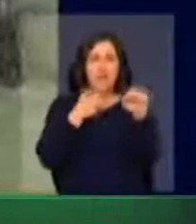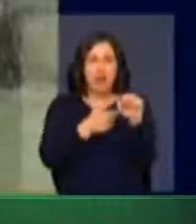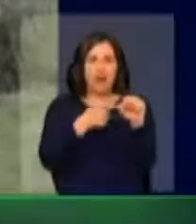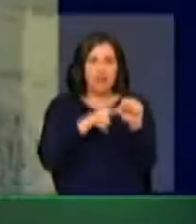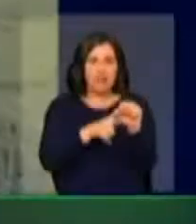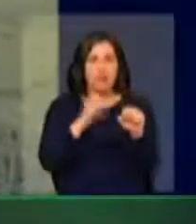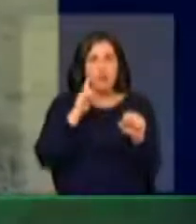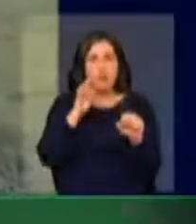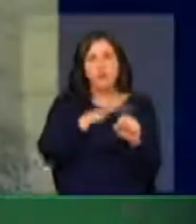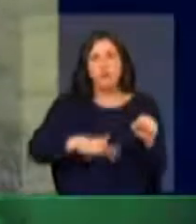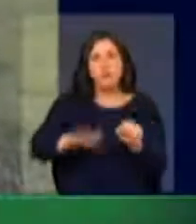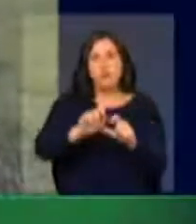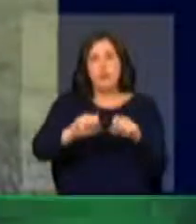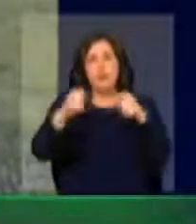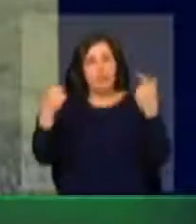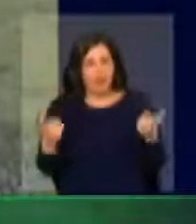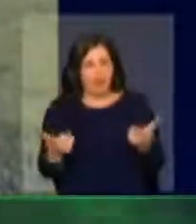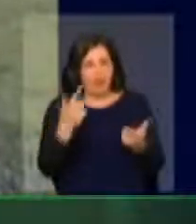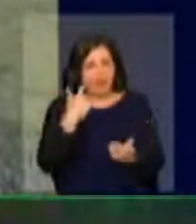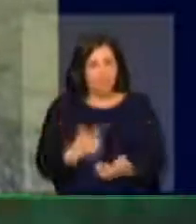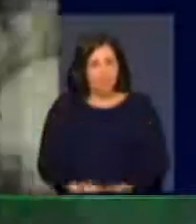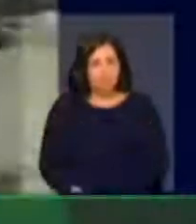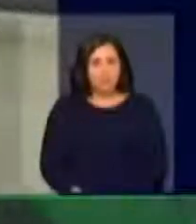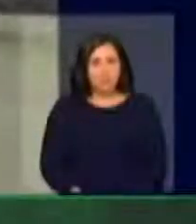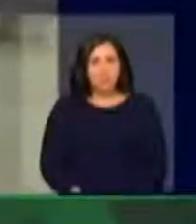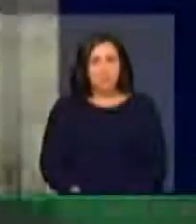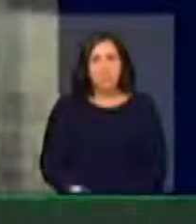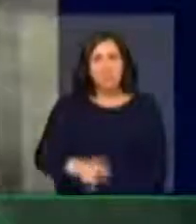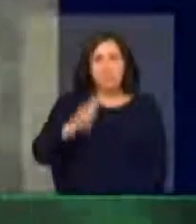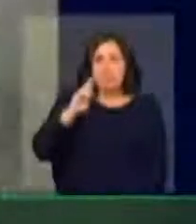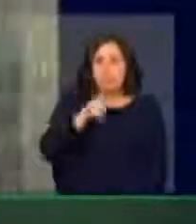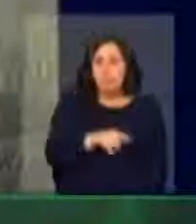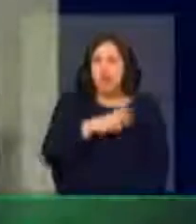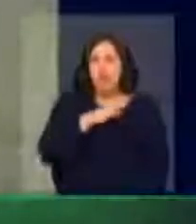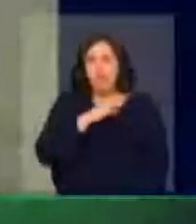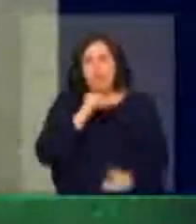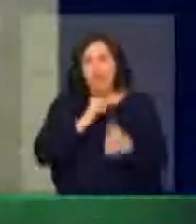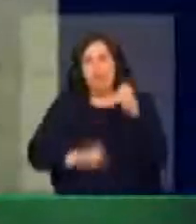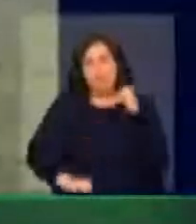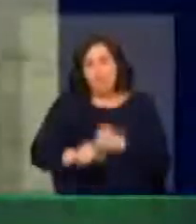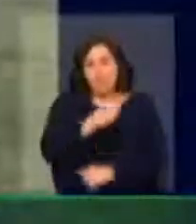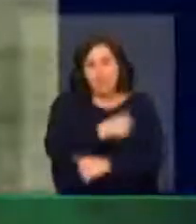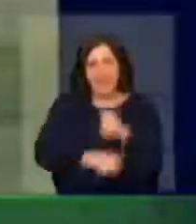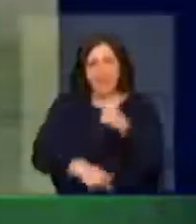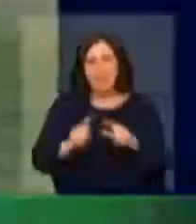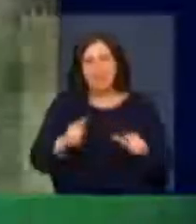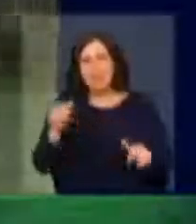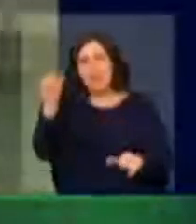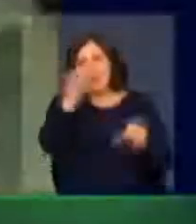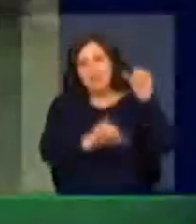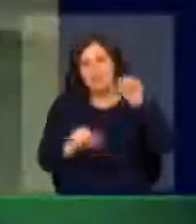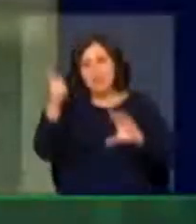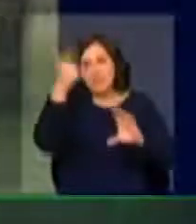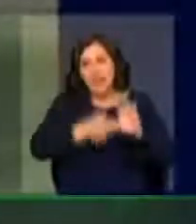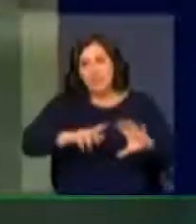en un parque del Prado, en Camino Castro y Carlos Brusa. Su cuerpo presentaba mutilaciones y además la rociaron con combustible y le